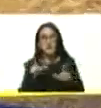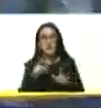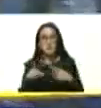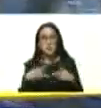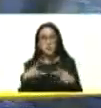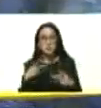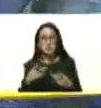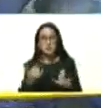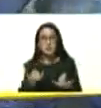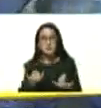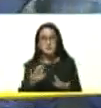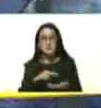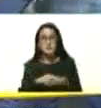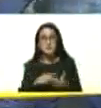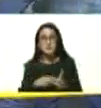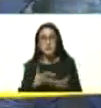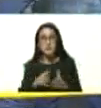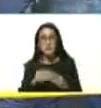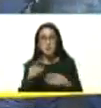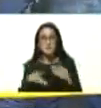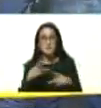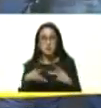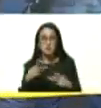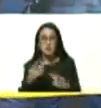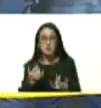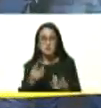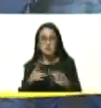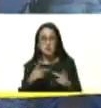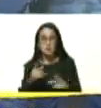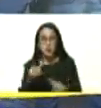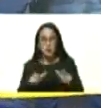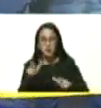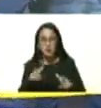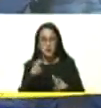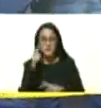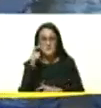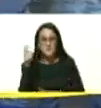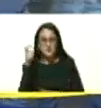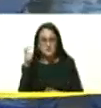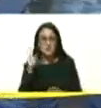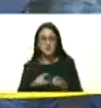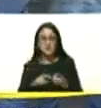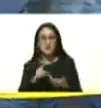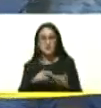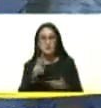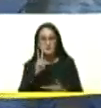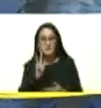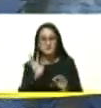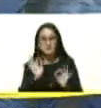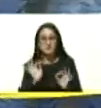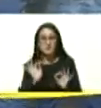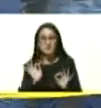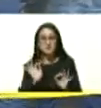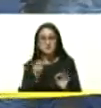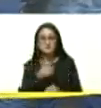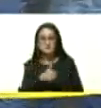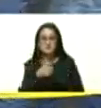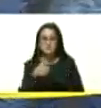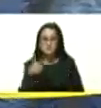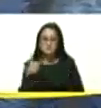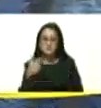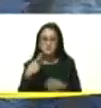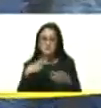para producir y que implica, pues, bueno, todo un proceso con los productores, con los campesinos, con la visión que cada uno de